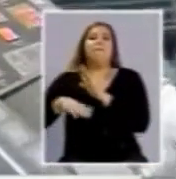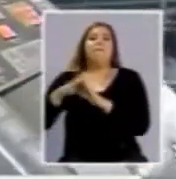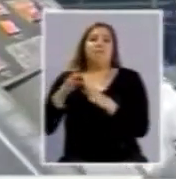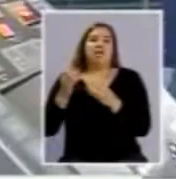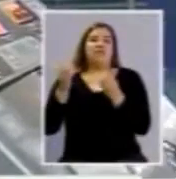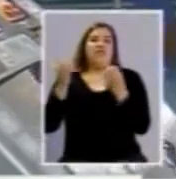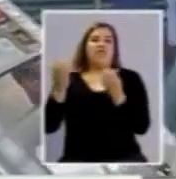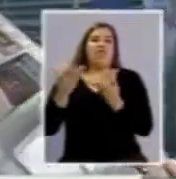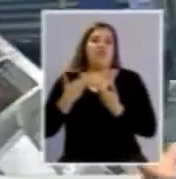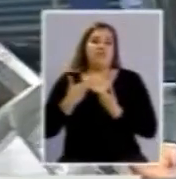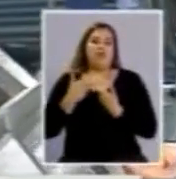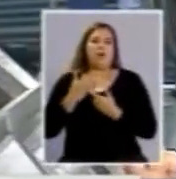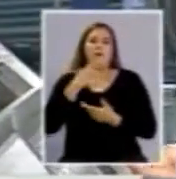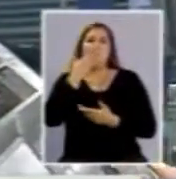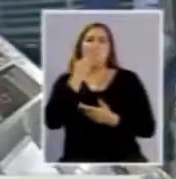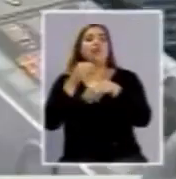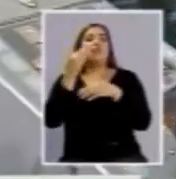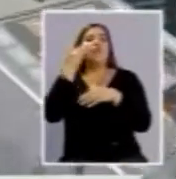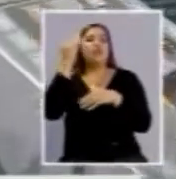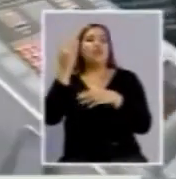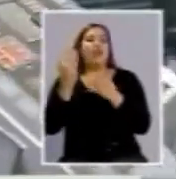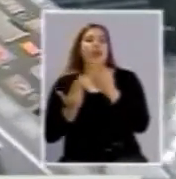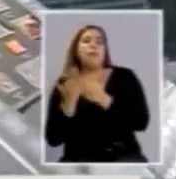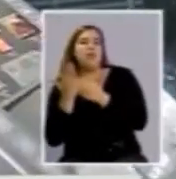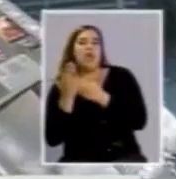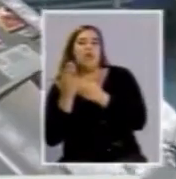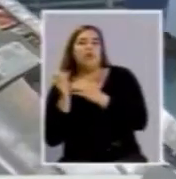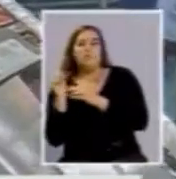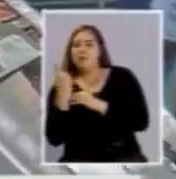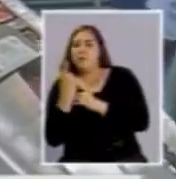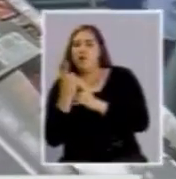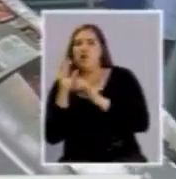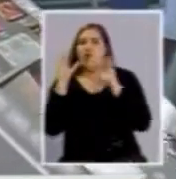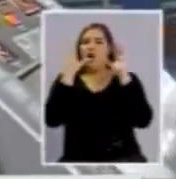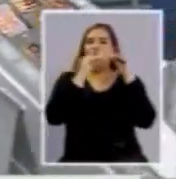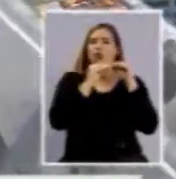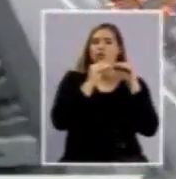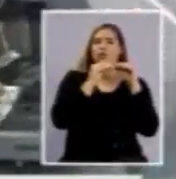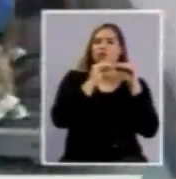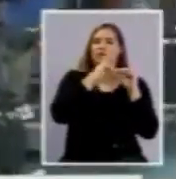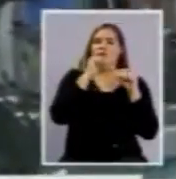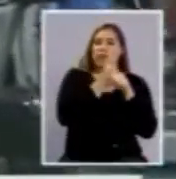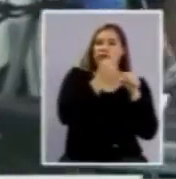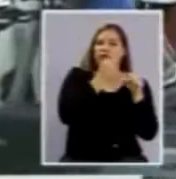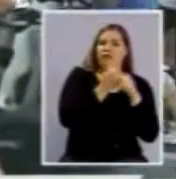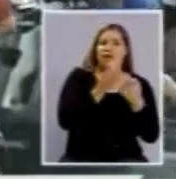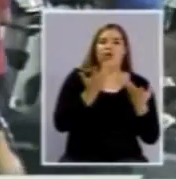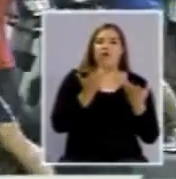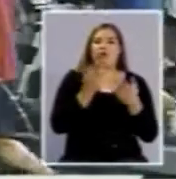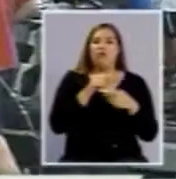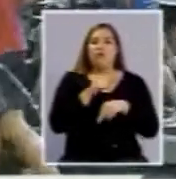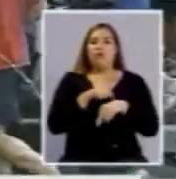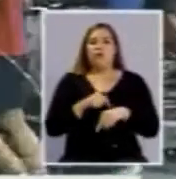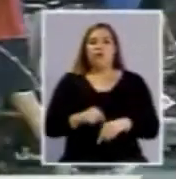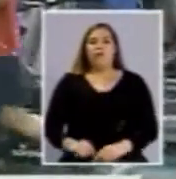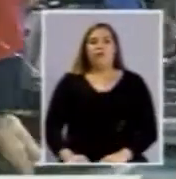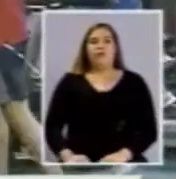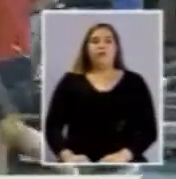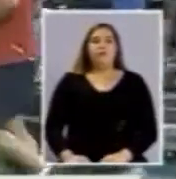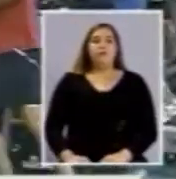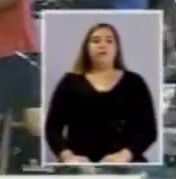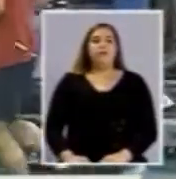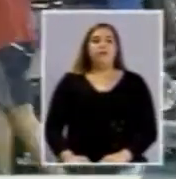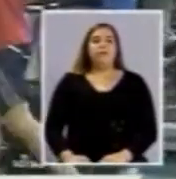¿Y cuál es la mejor hora para hacer este tipo de ejercicio? ¿Una primera hora, en la noche, después que uno llega del trabajo? Mira, en relación a